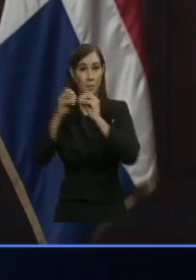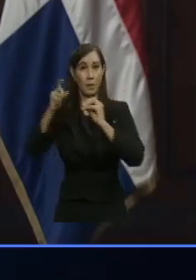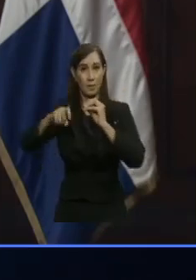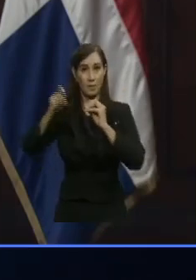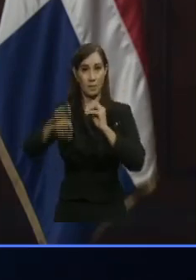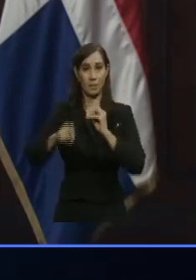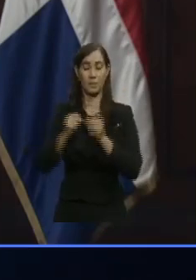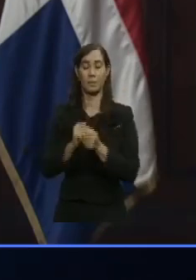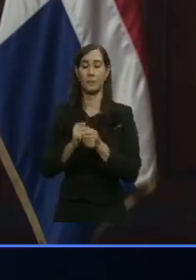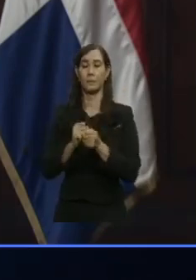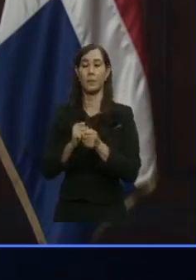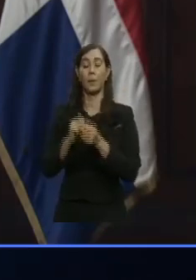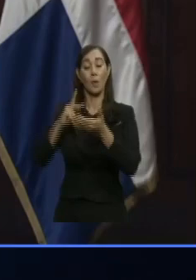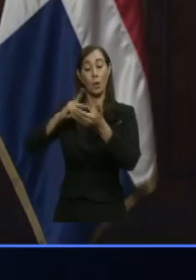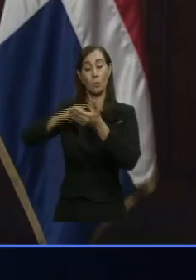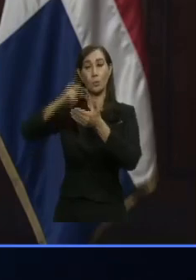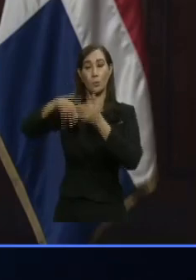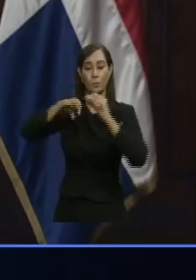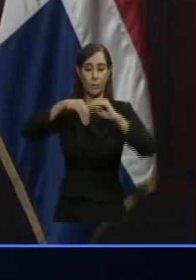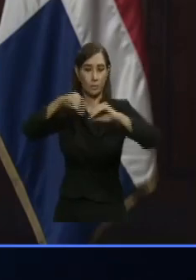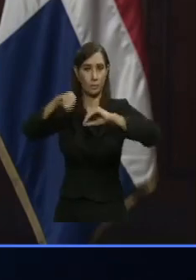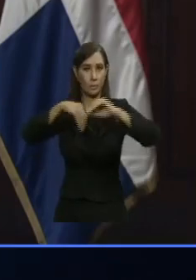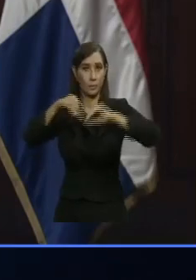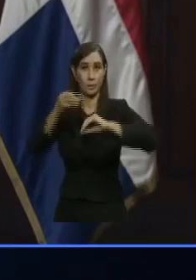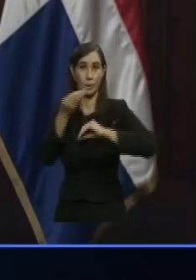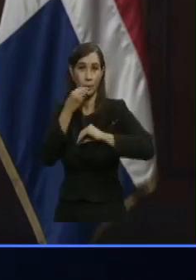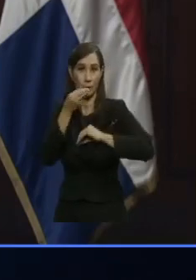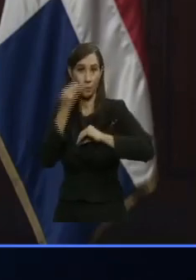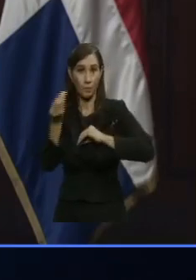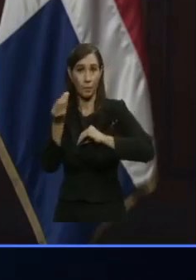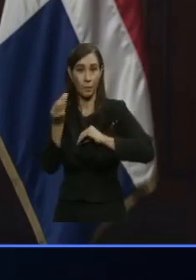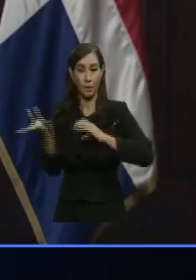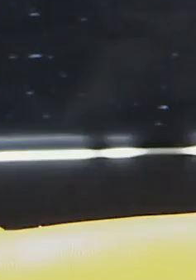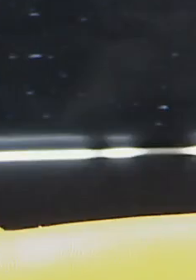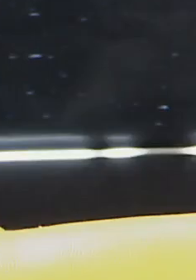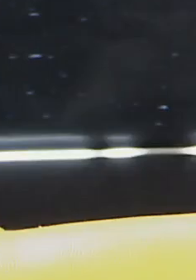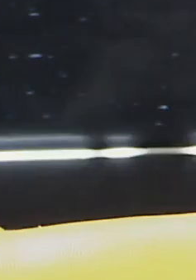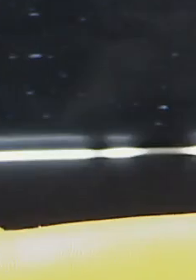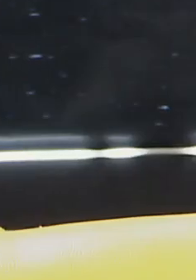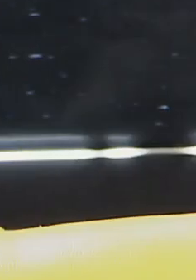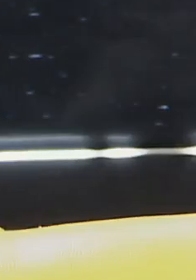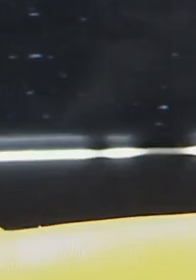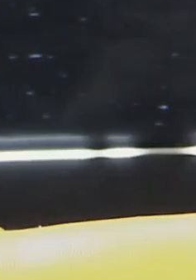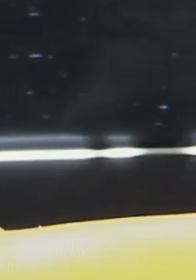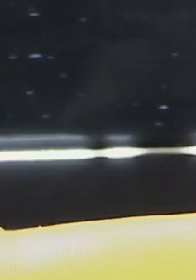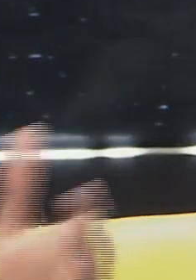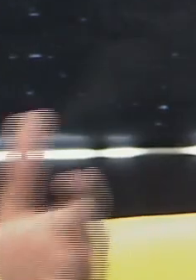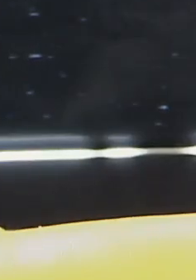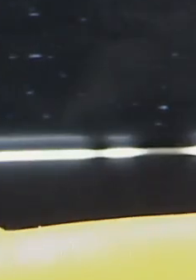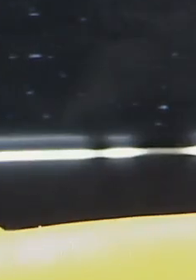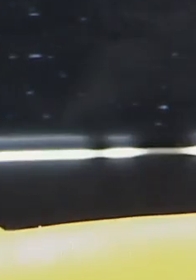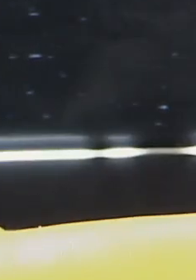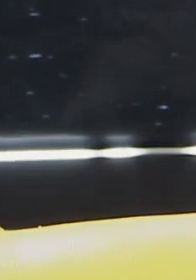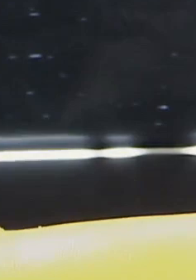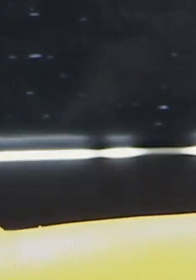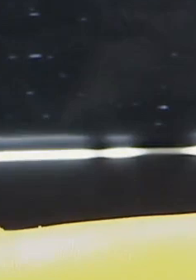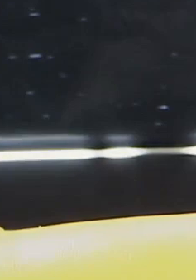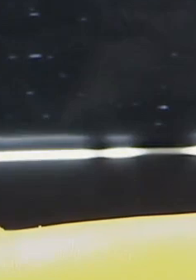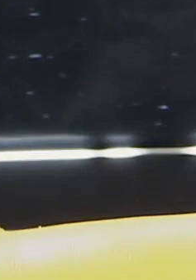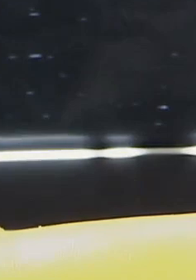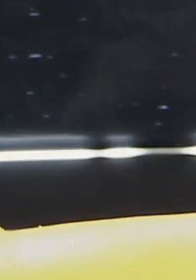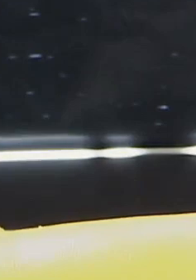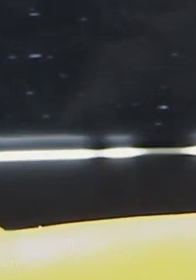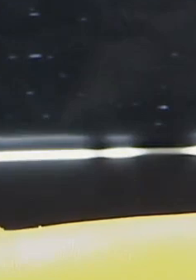mientras el precio referencial del west texas que con el que nos medimos esté dentro de ese parámetro como indicaba pablo